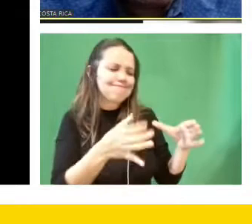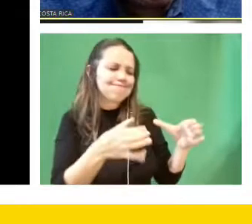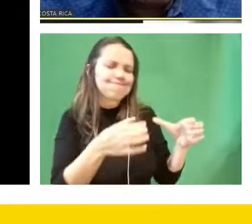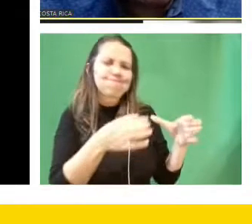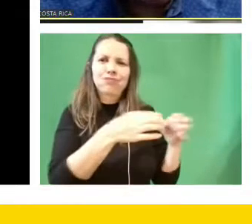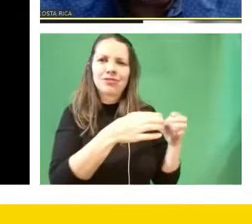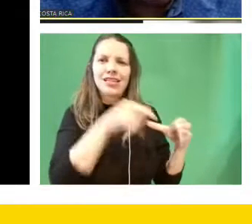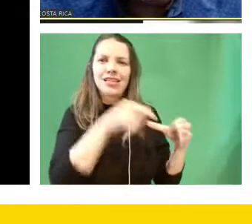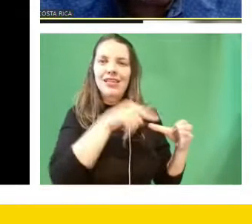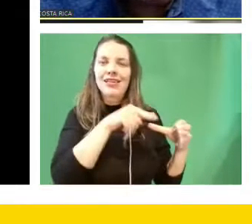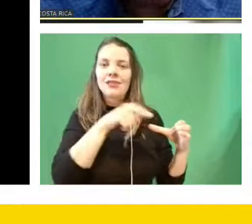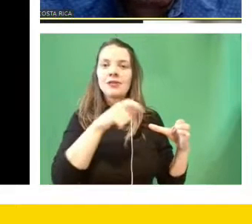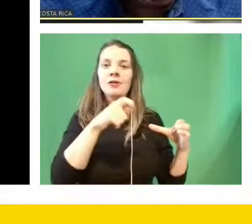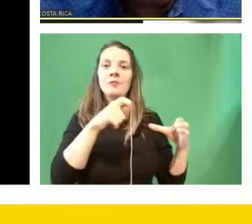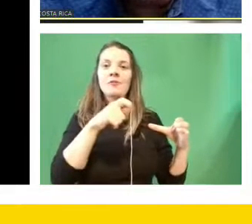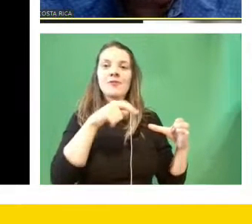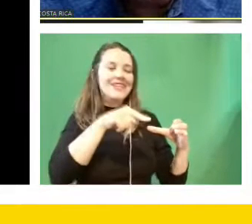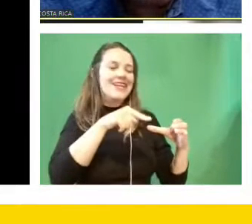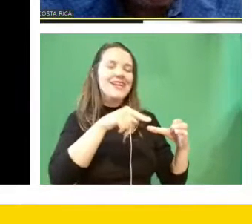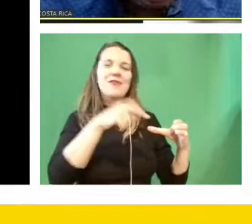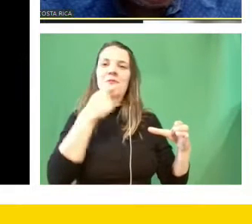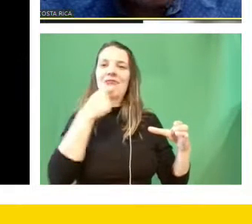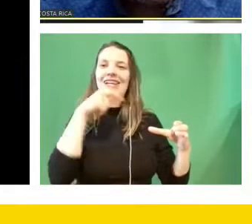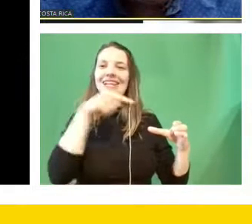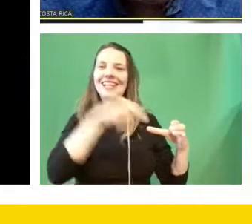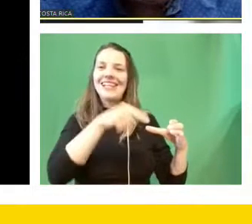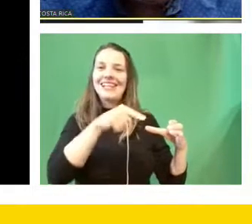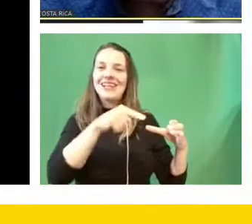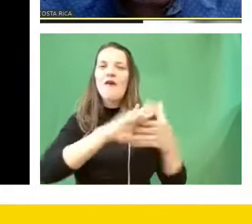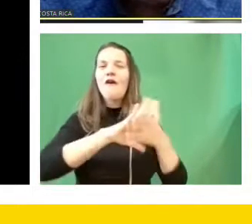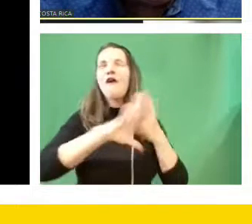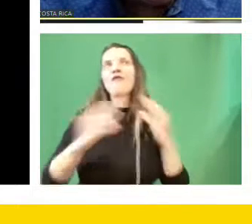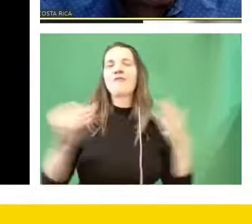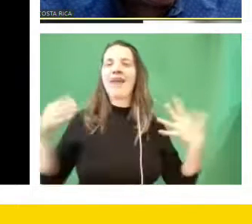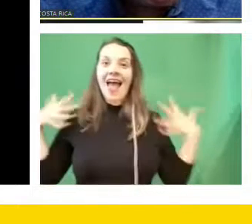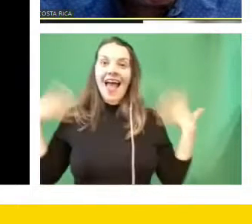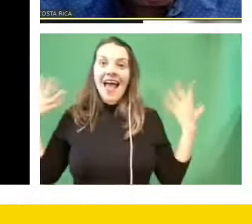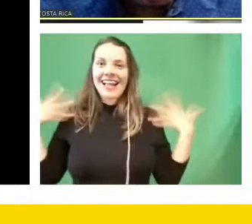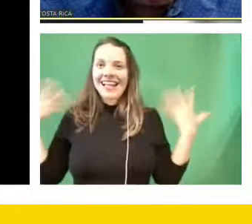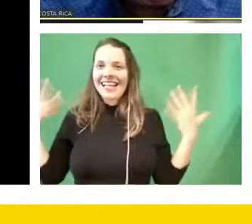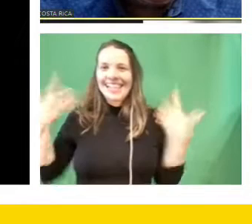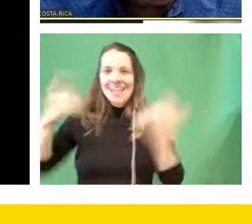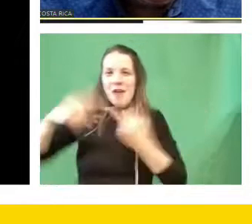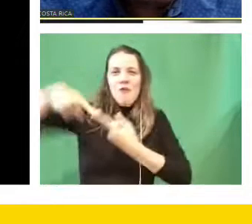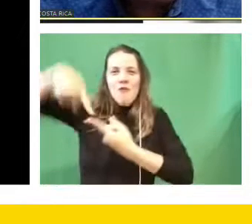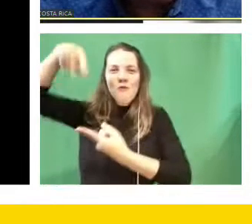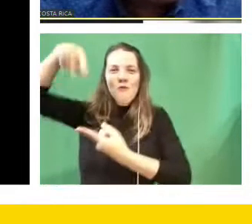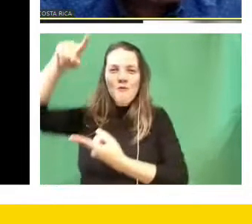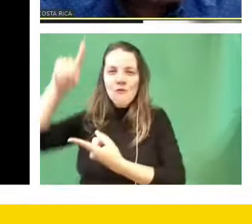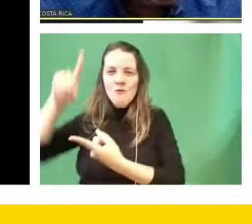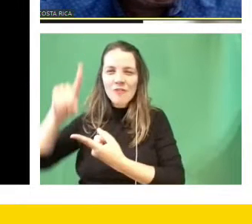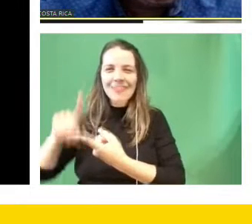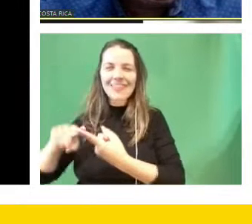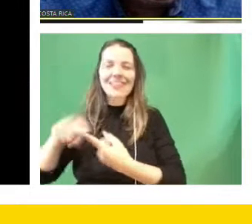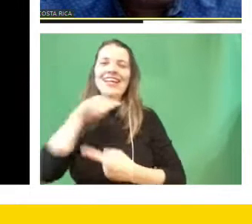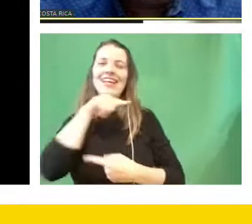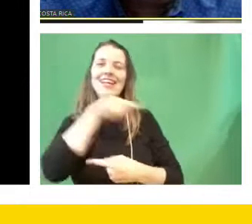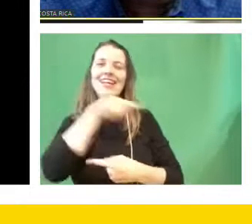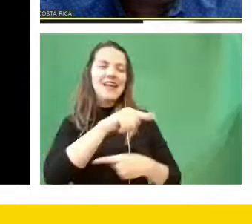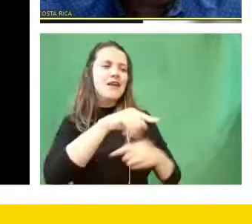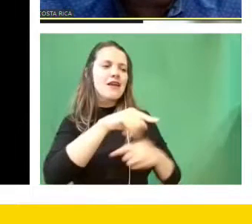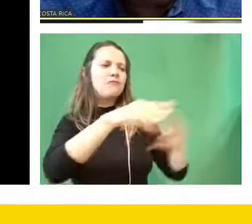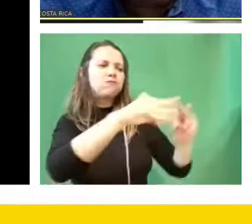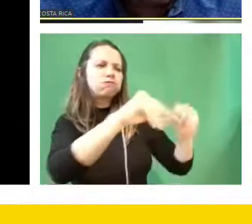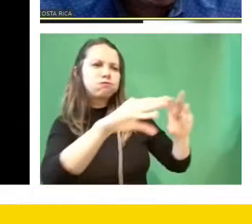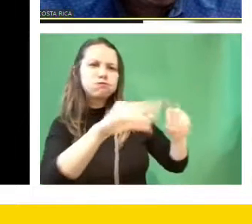pura vida, donde nos gusta siempre estar positivos, y realmente pues con más de 445 playas, Costa Rica tenía que